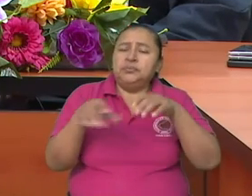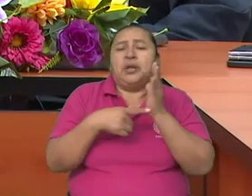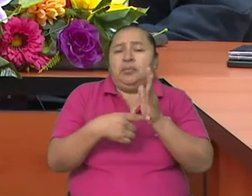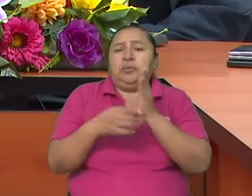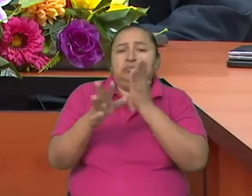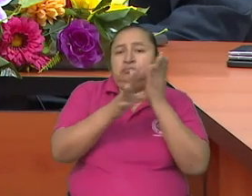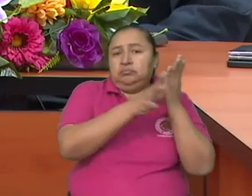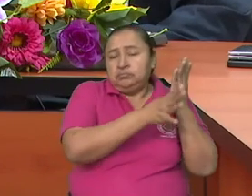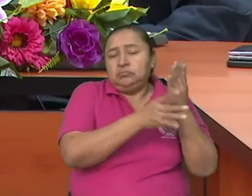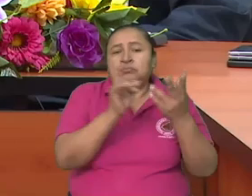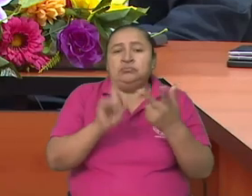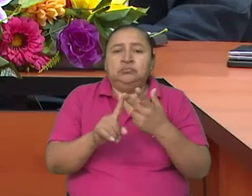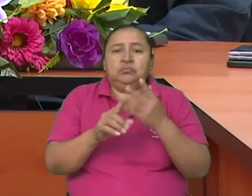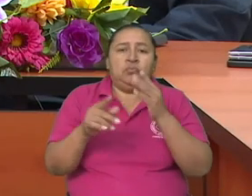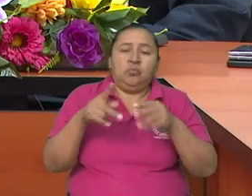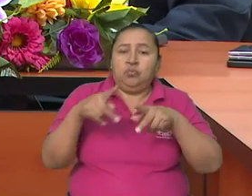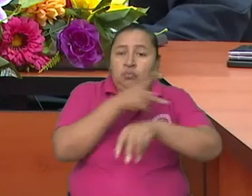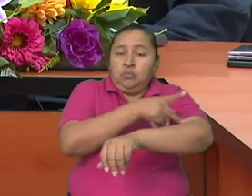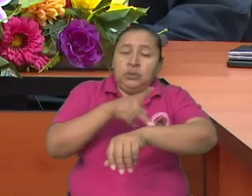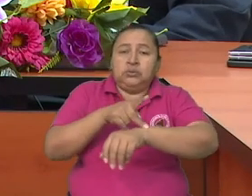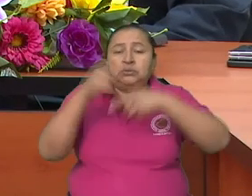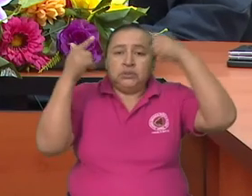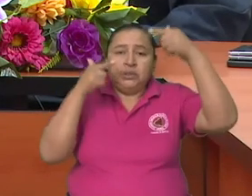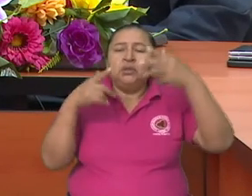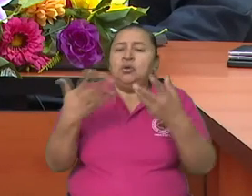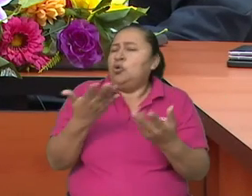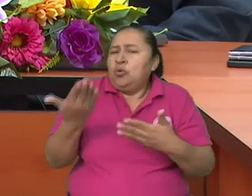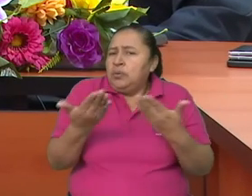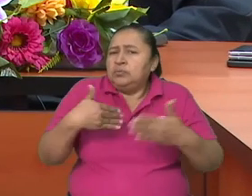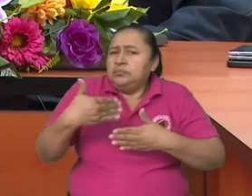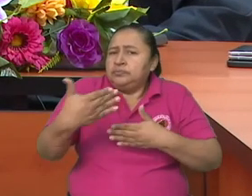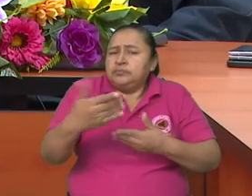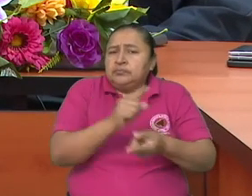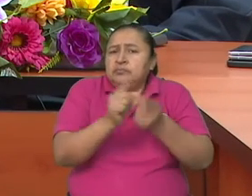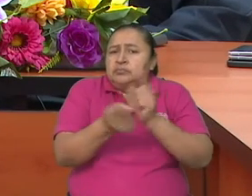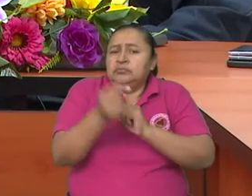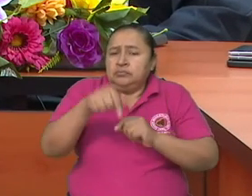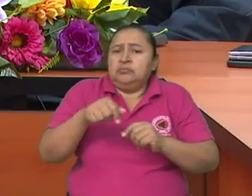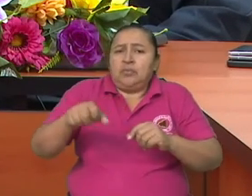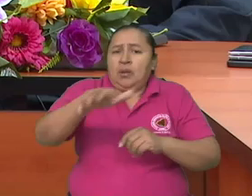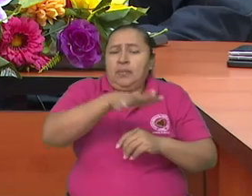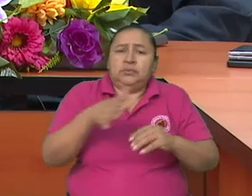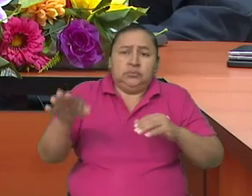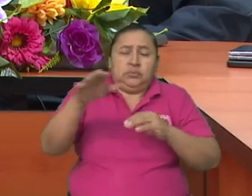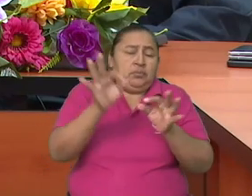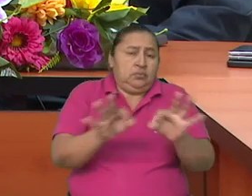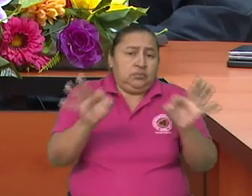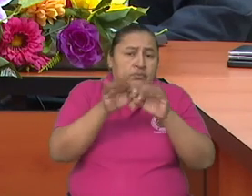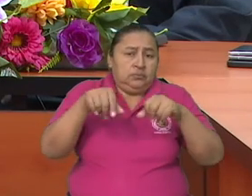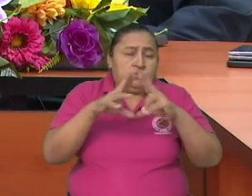y Puerto Sandino. Cuéntenos cómo avanza el proceso de modernización en estos dos importantes espacios marítimos de nuestro país.